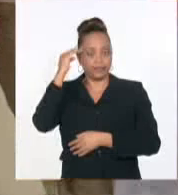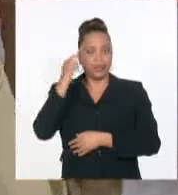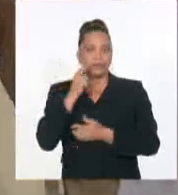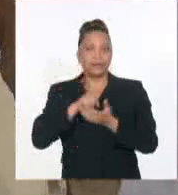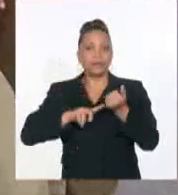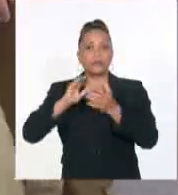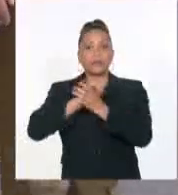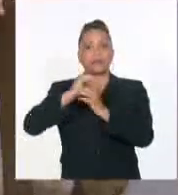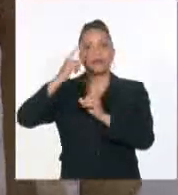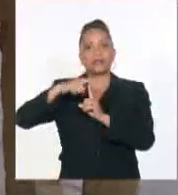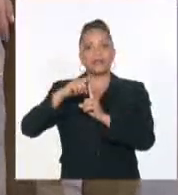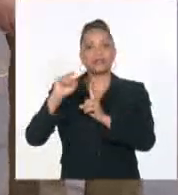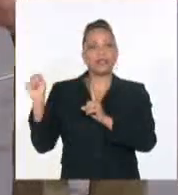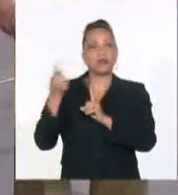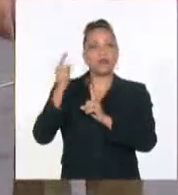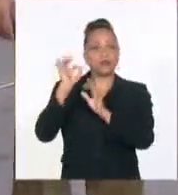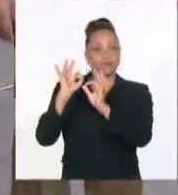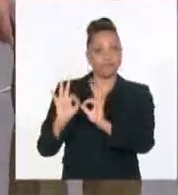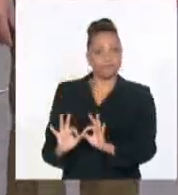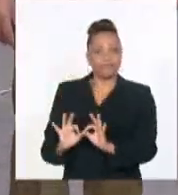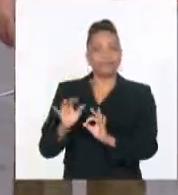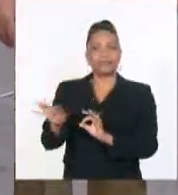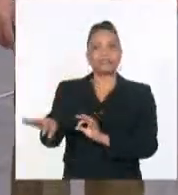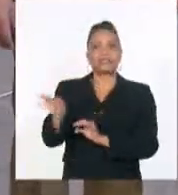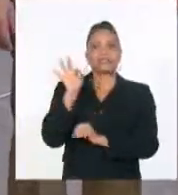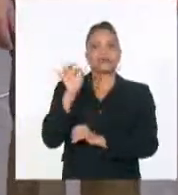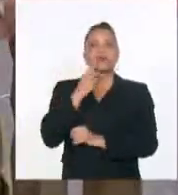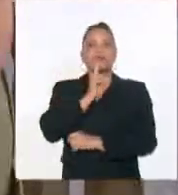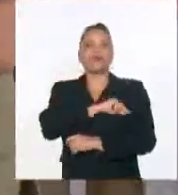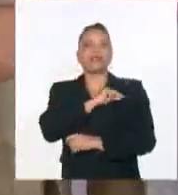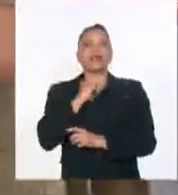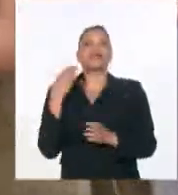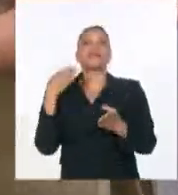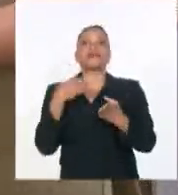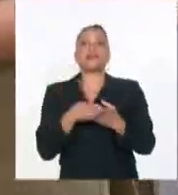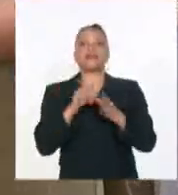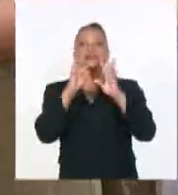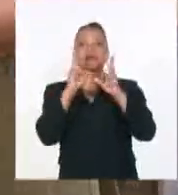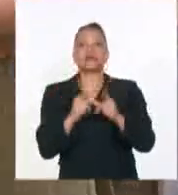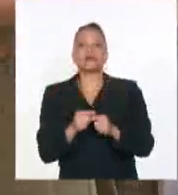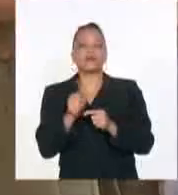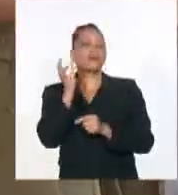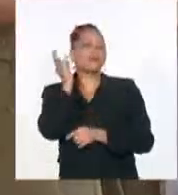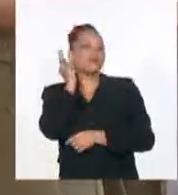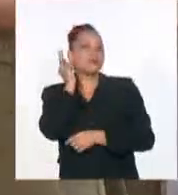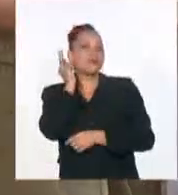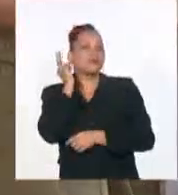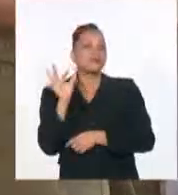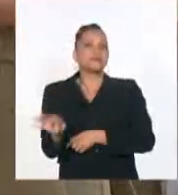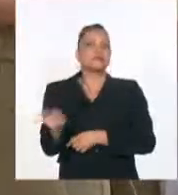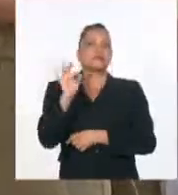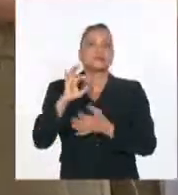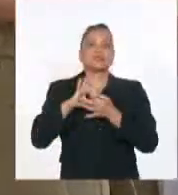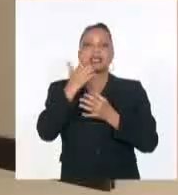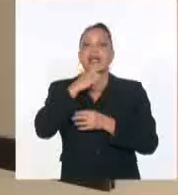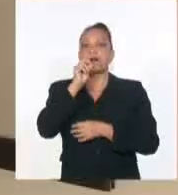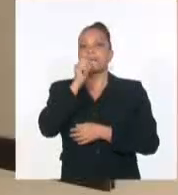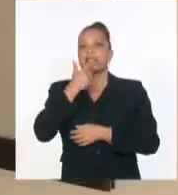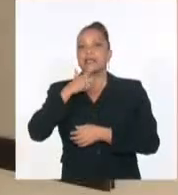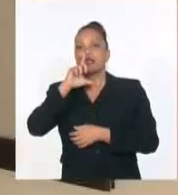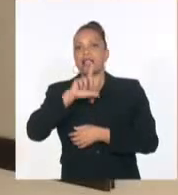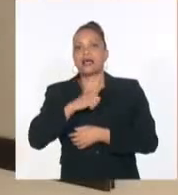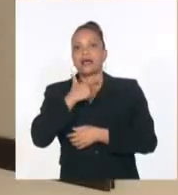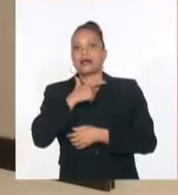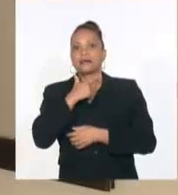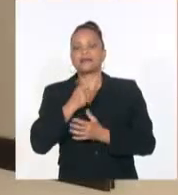Matanzas, única de su tipo designada para la elección de un delegado directo, resultó elegida la joven Graviela de la Caridad, fundora Barreto. Contar a